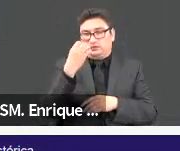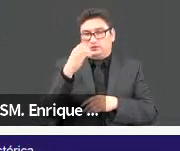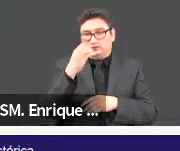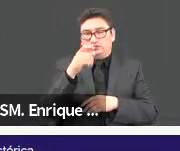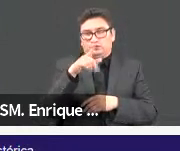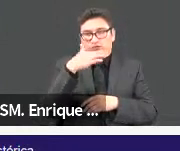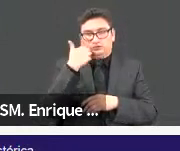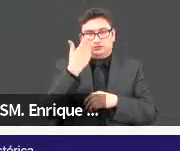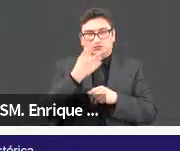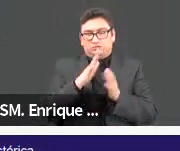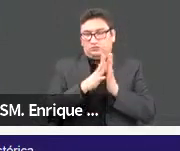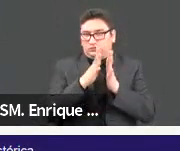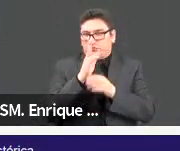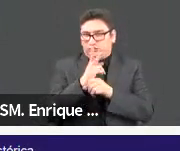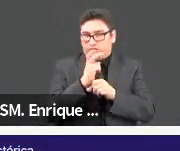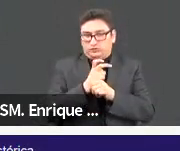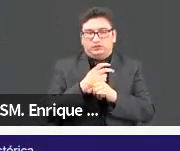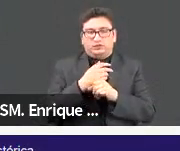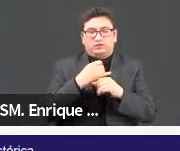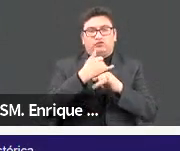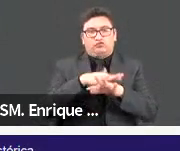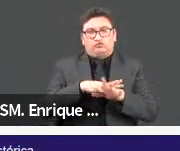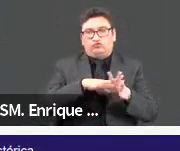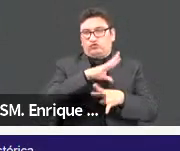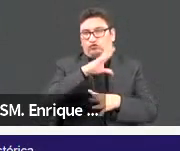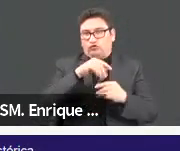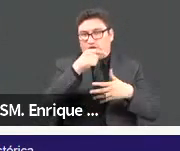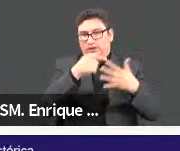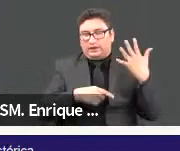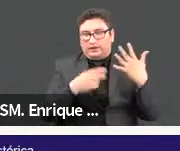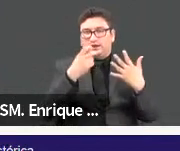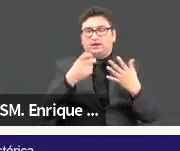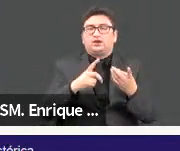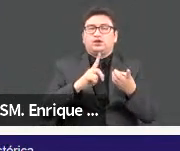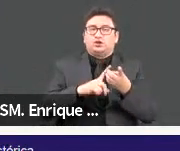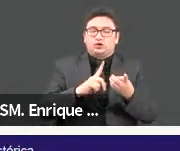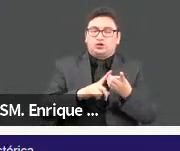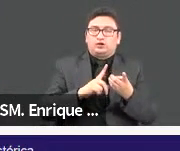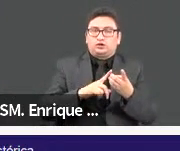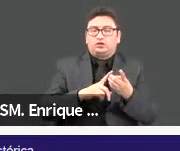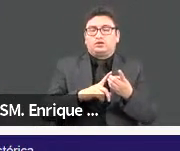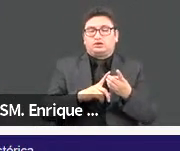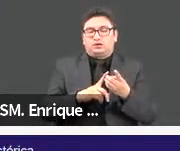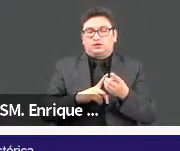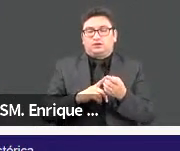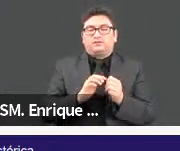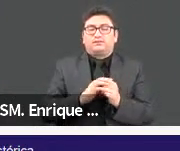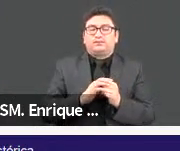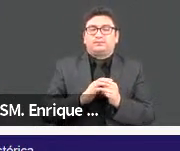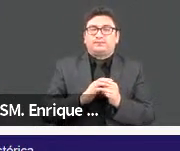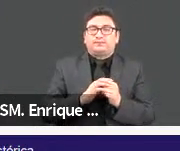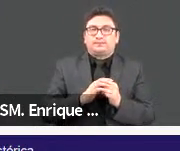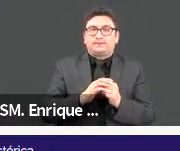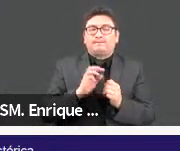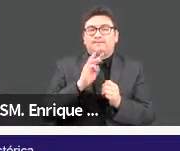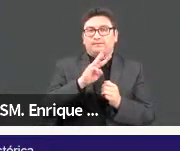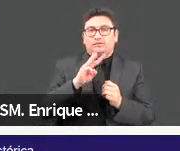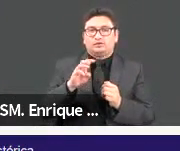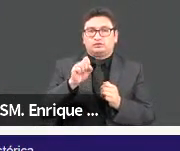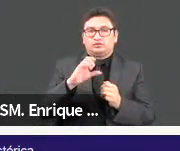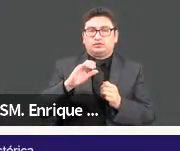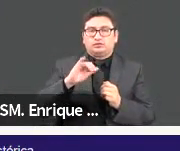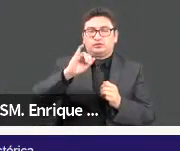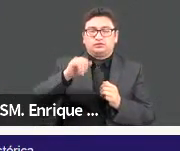en ellas. Toda esta información la aparece en la página de la Corte, en el apartado